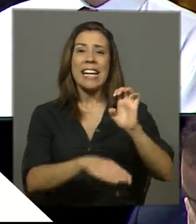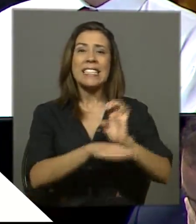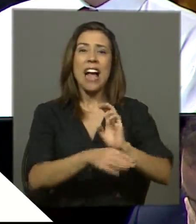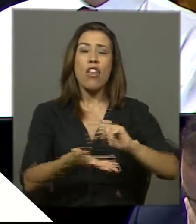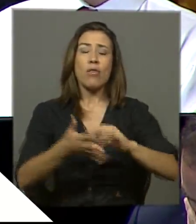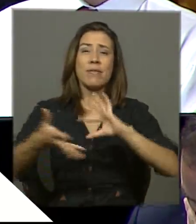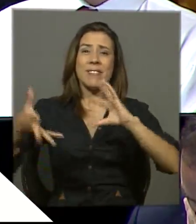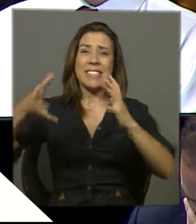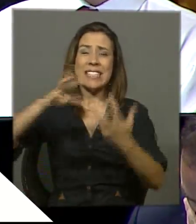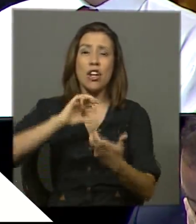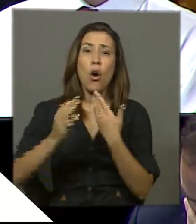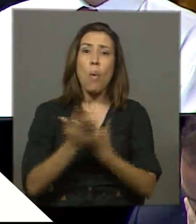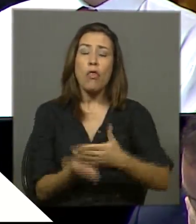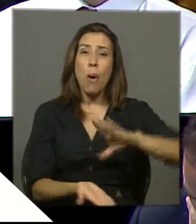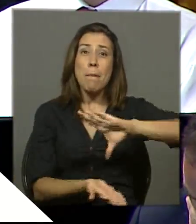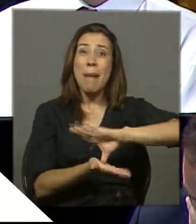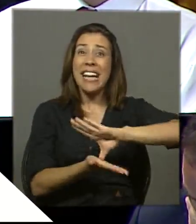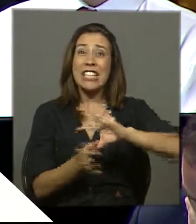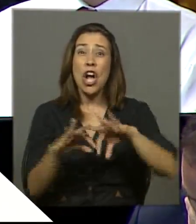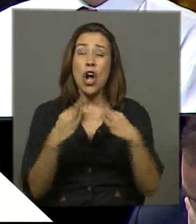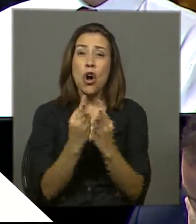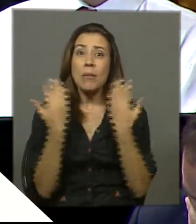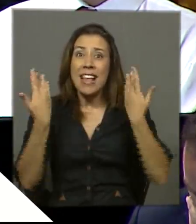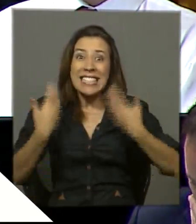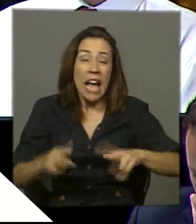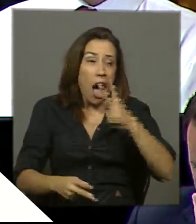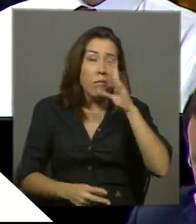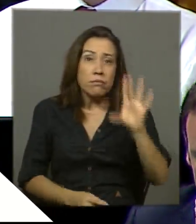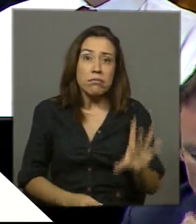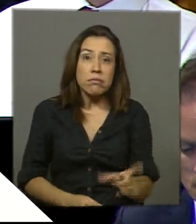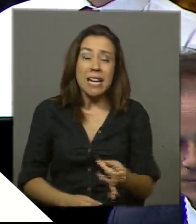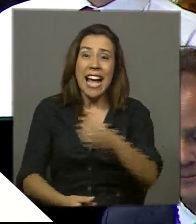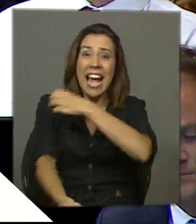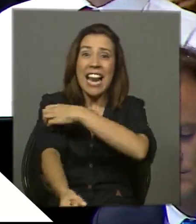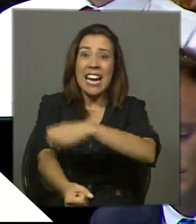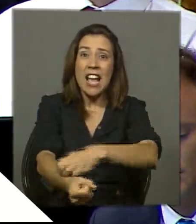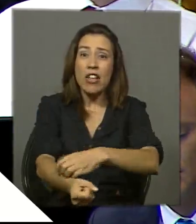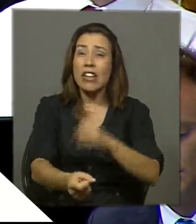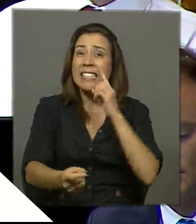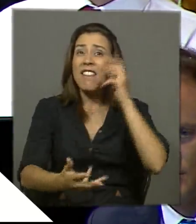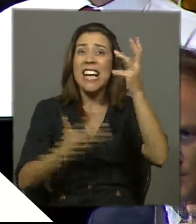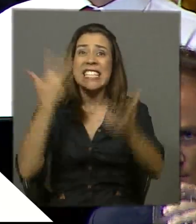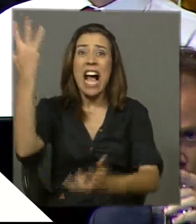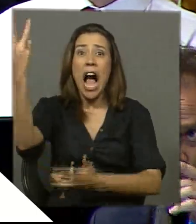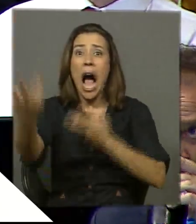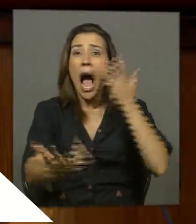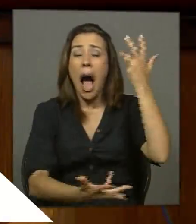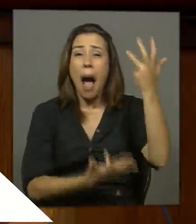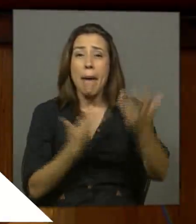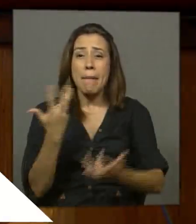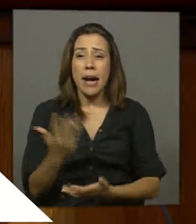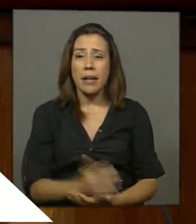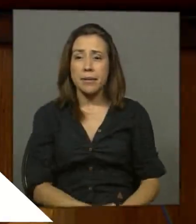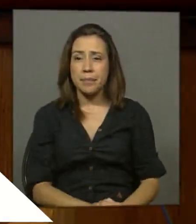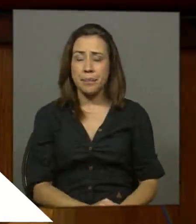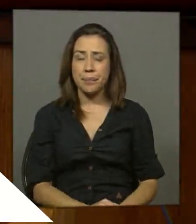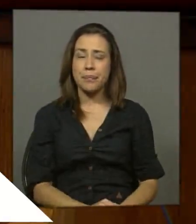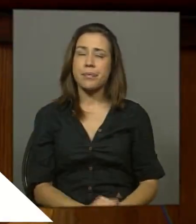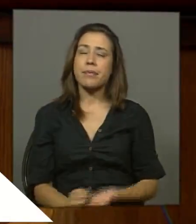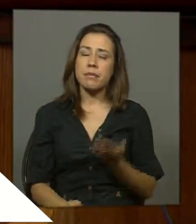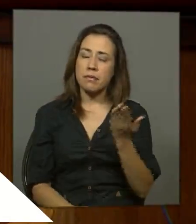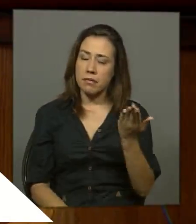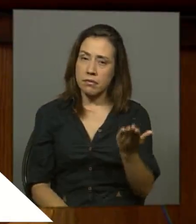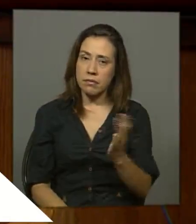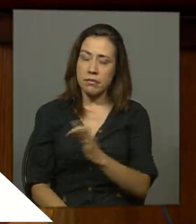catástrofe cuando el país entero ya se daba cuenta que regiones estaban bajo las llamas Gracias diputado señor